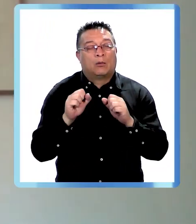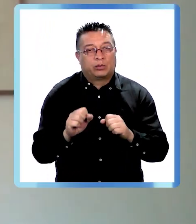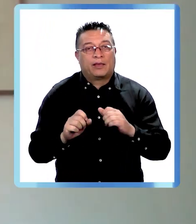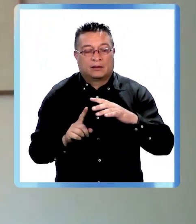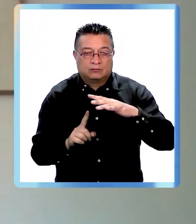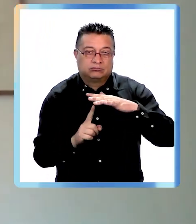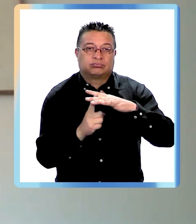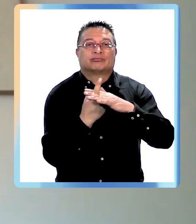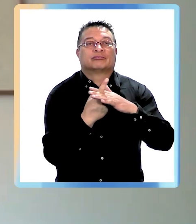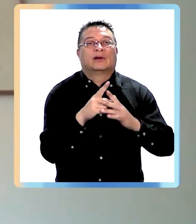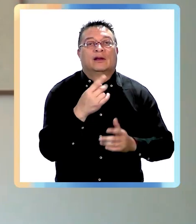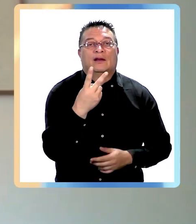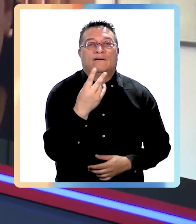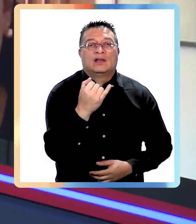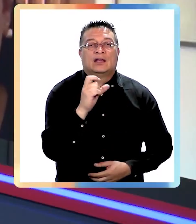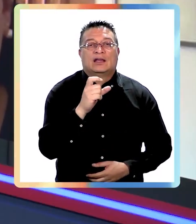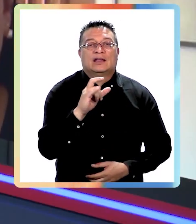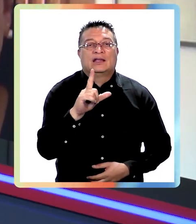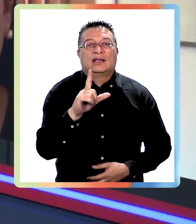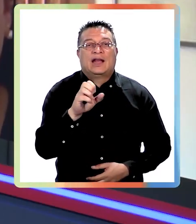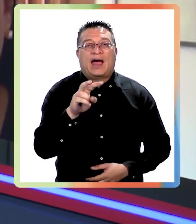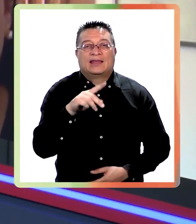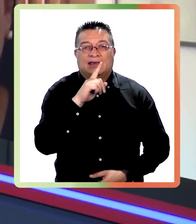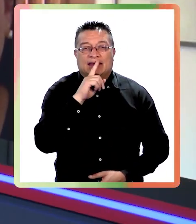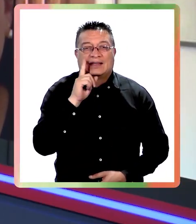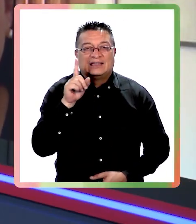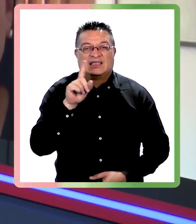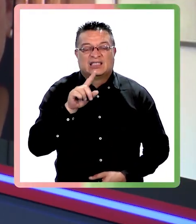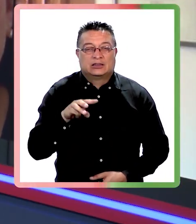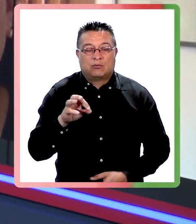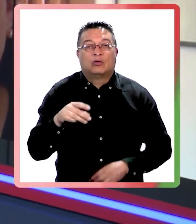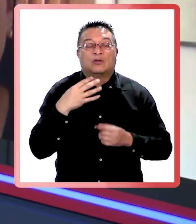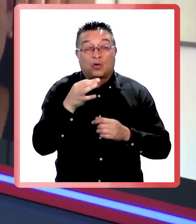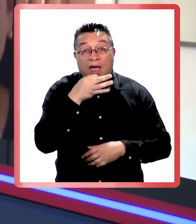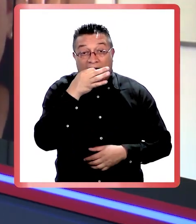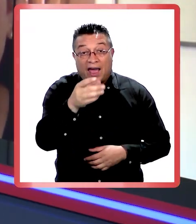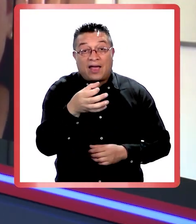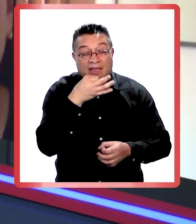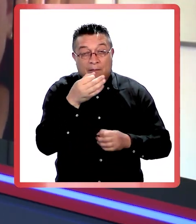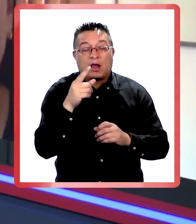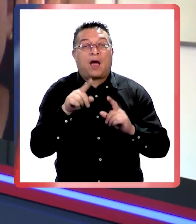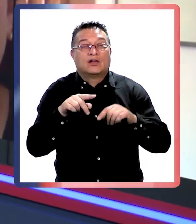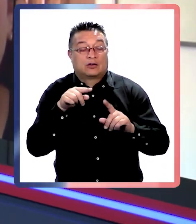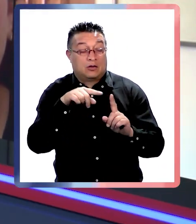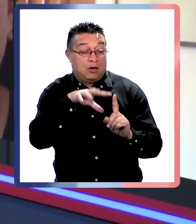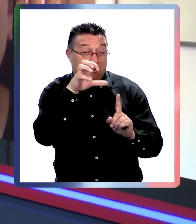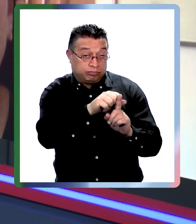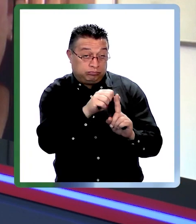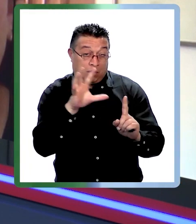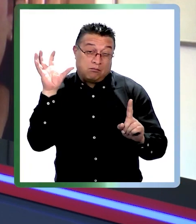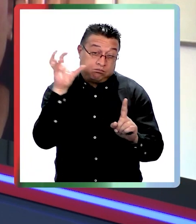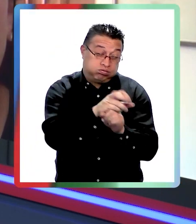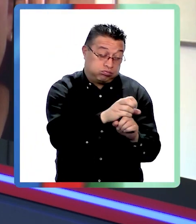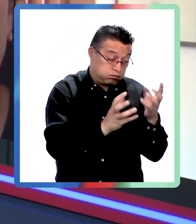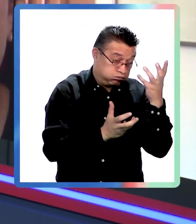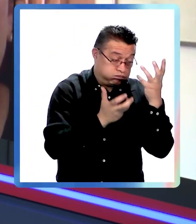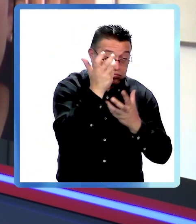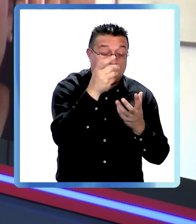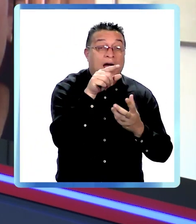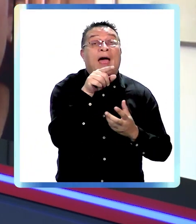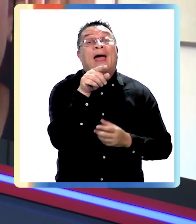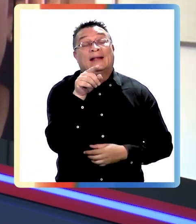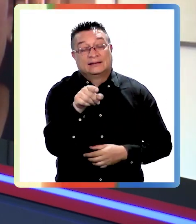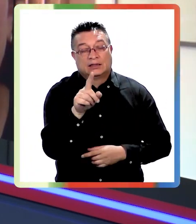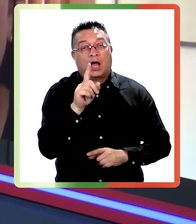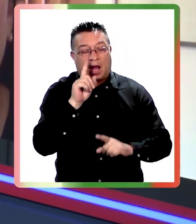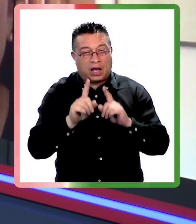donde puede emerger el vigilantismo. También ustedes hablaban de los linchamientos y hablan sobre un tipo